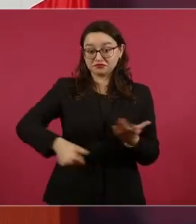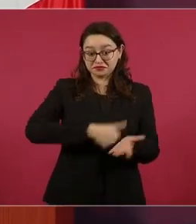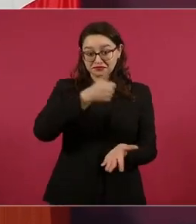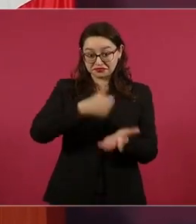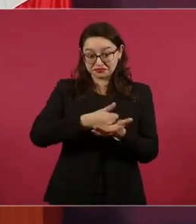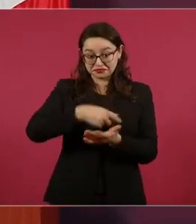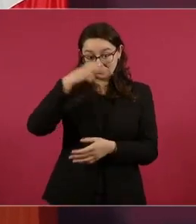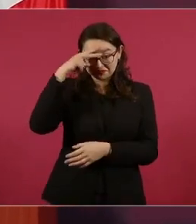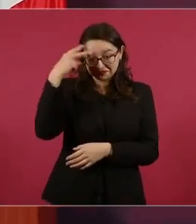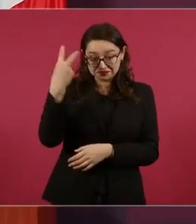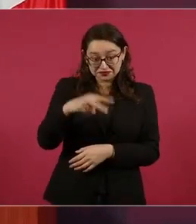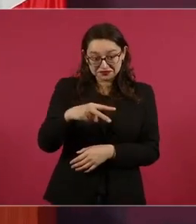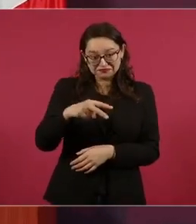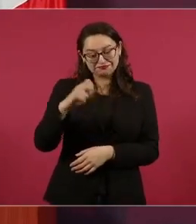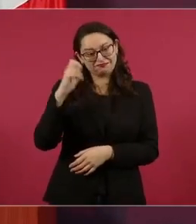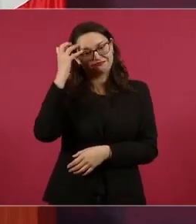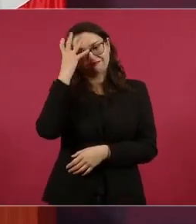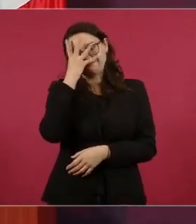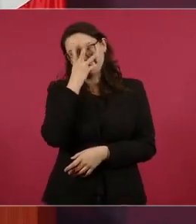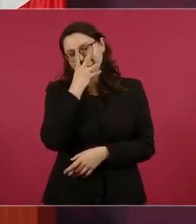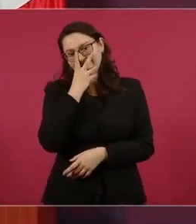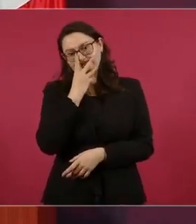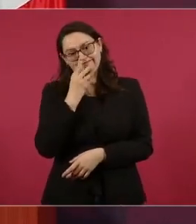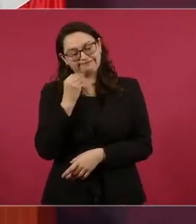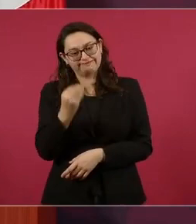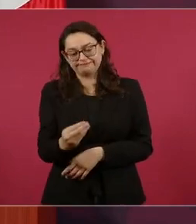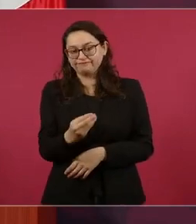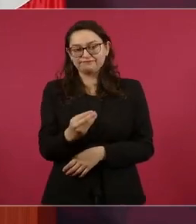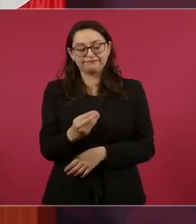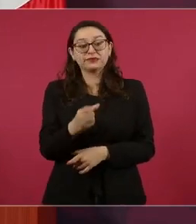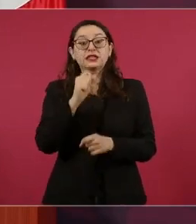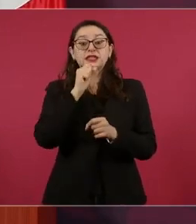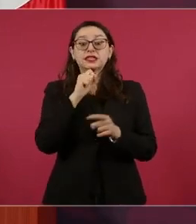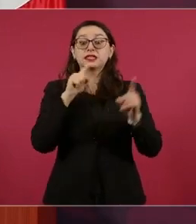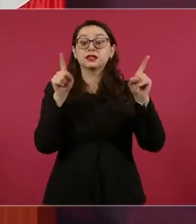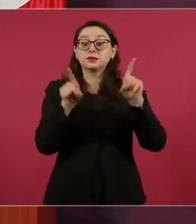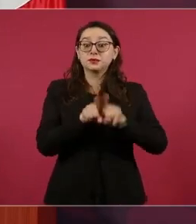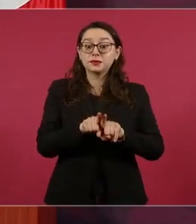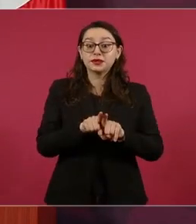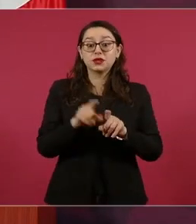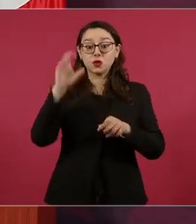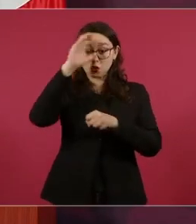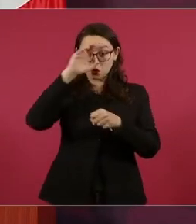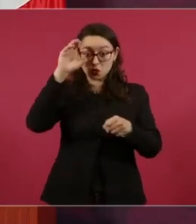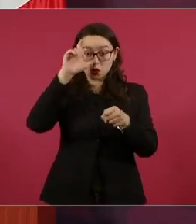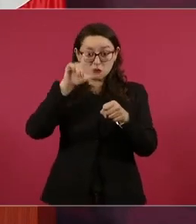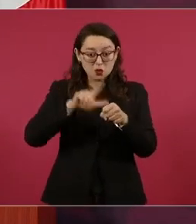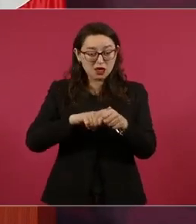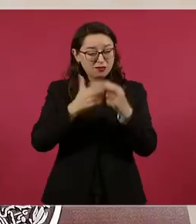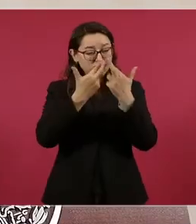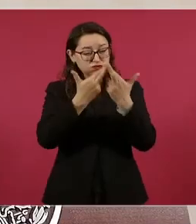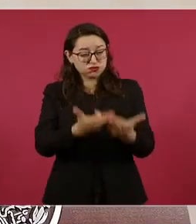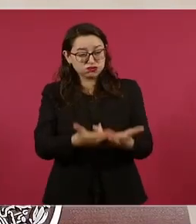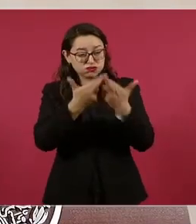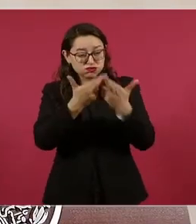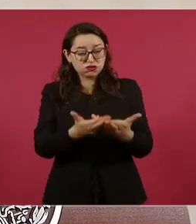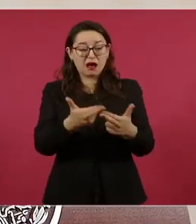bellas y con más oferta cultural